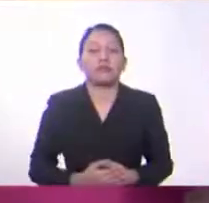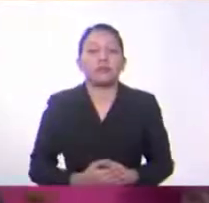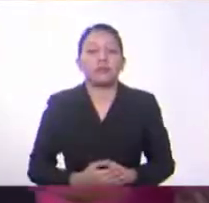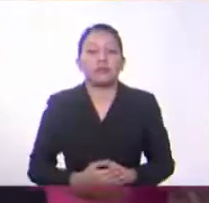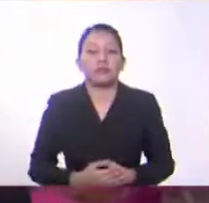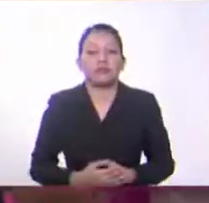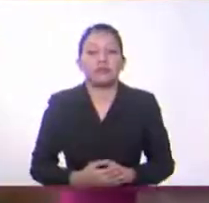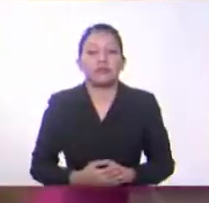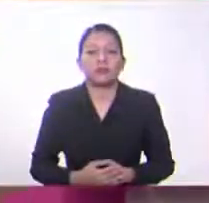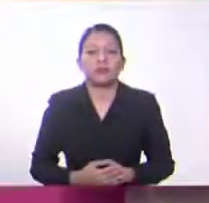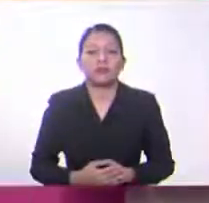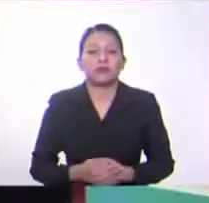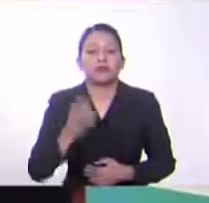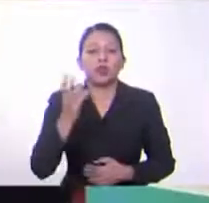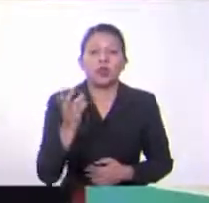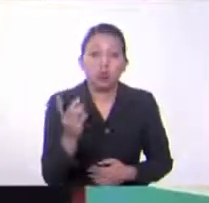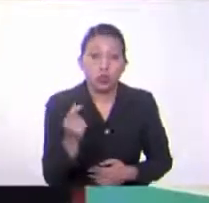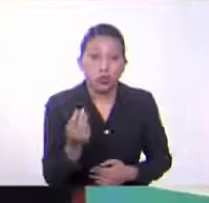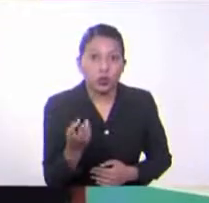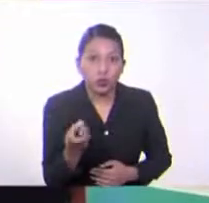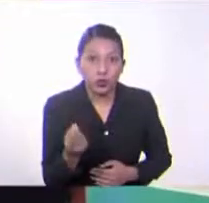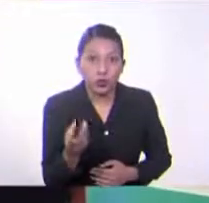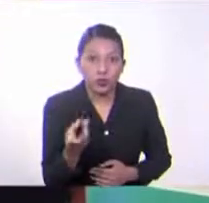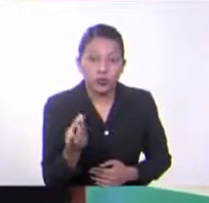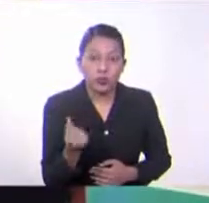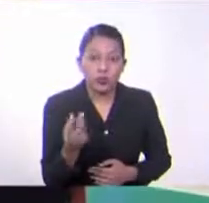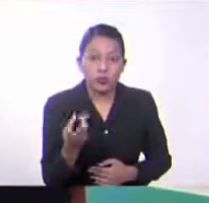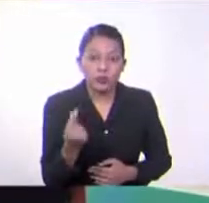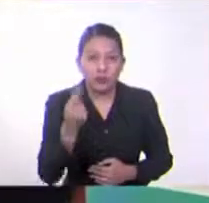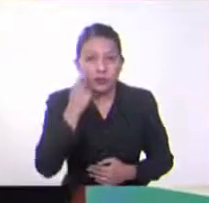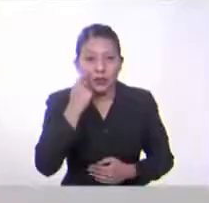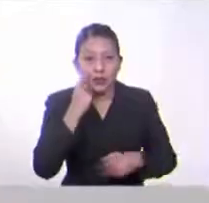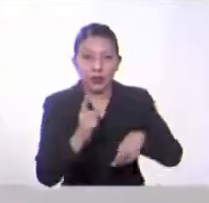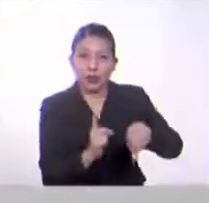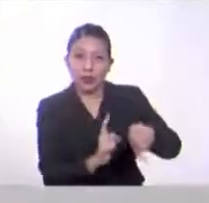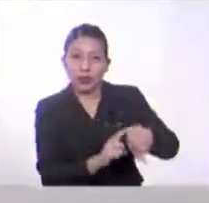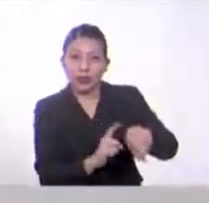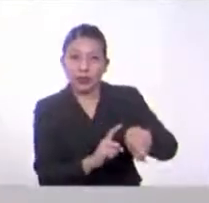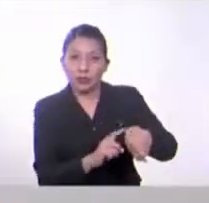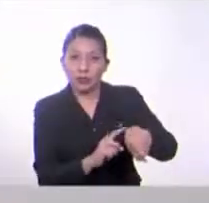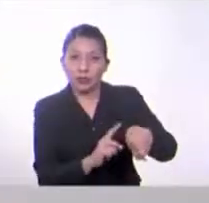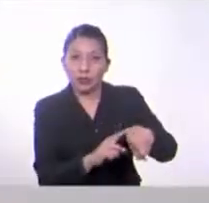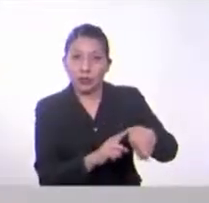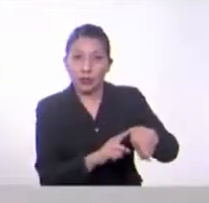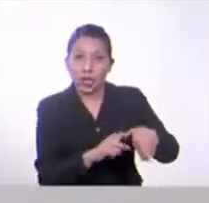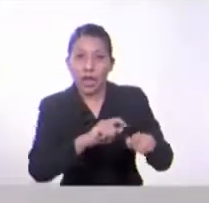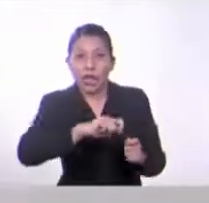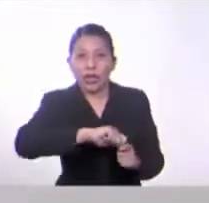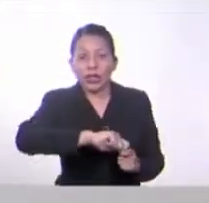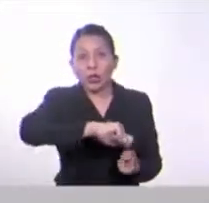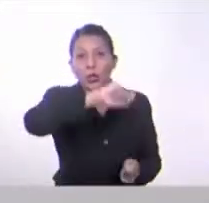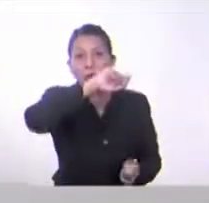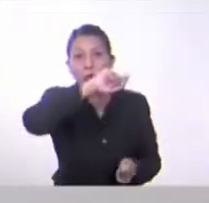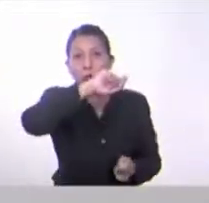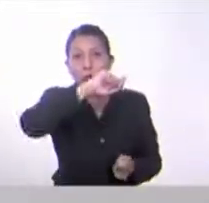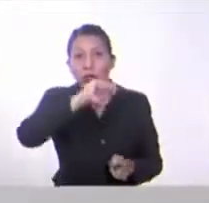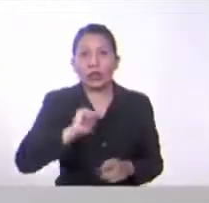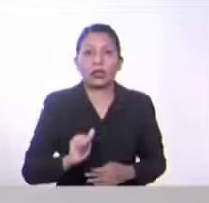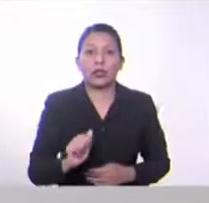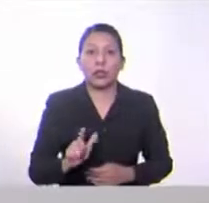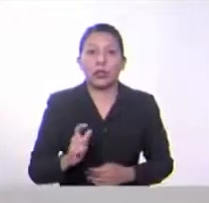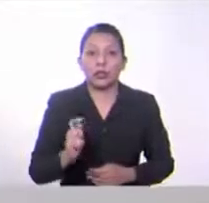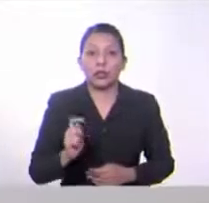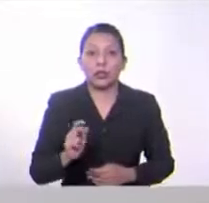bien. Nuestras cantidades que intentamos relacionar son tiempo y altura.